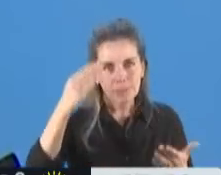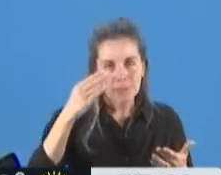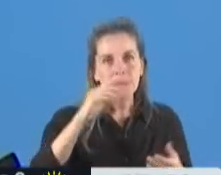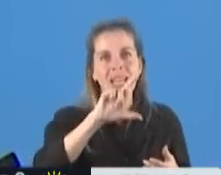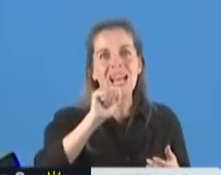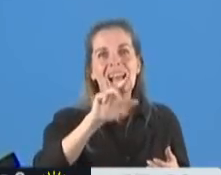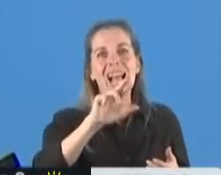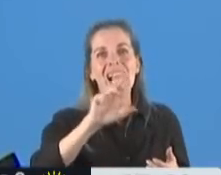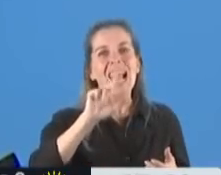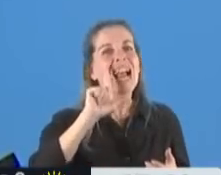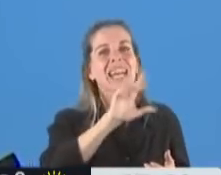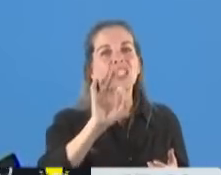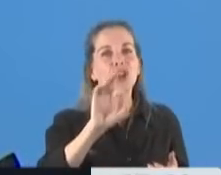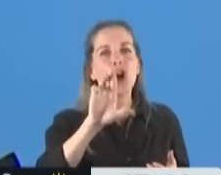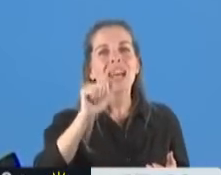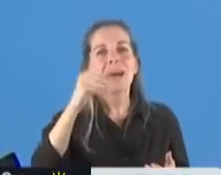Ramón Carrillo,